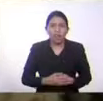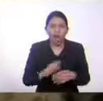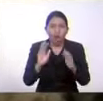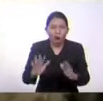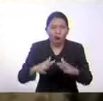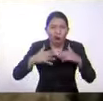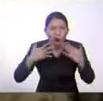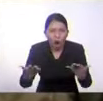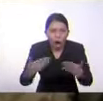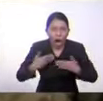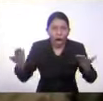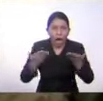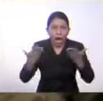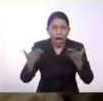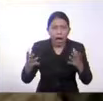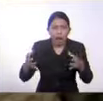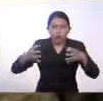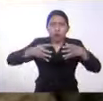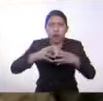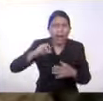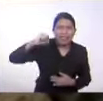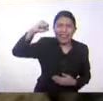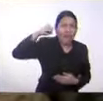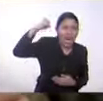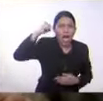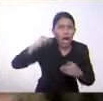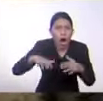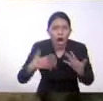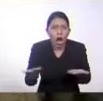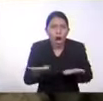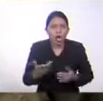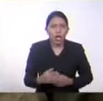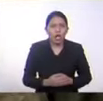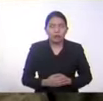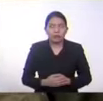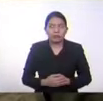lo que necesitamos para la comparsa, señor Max? Ay.